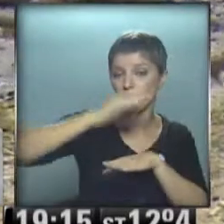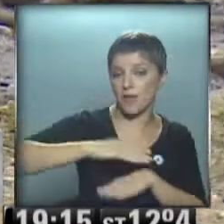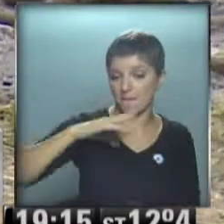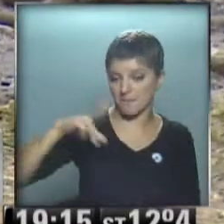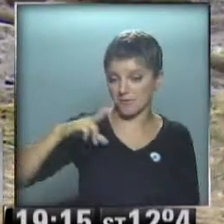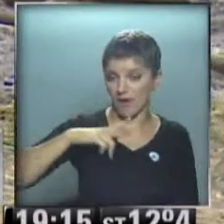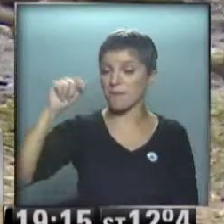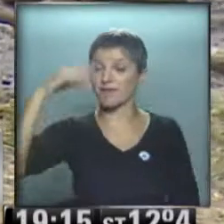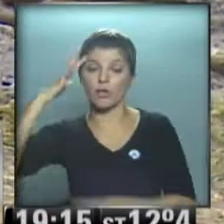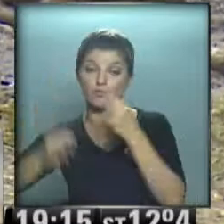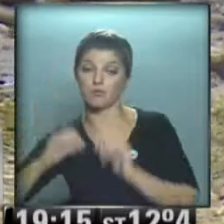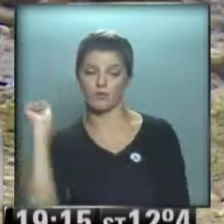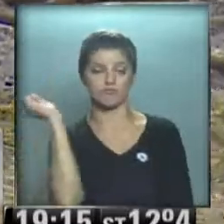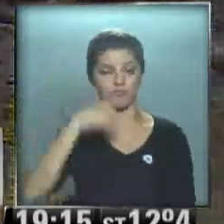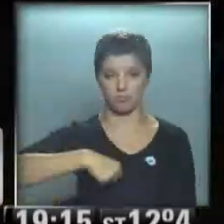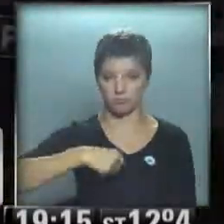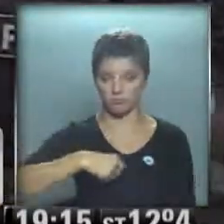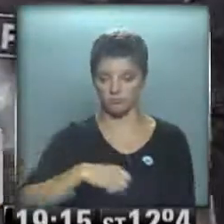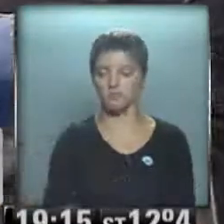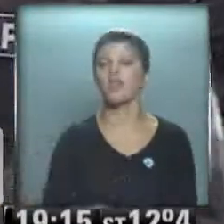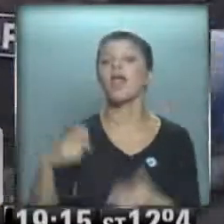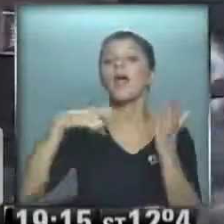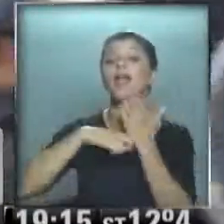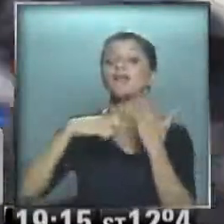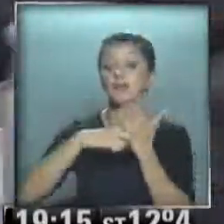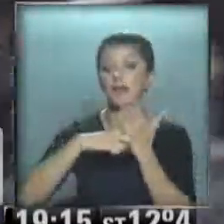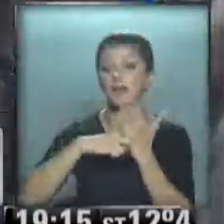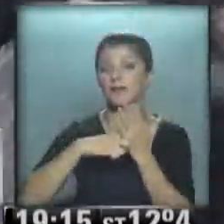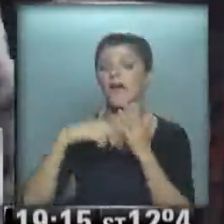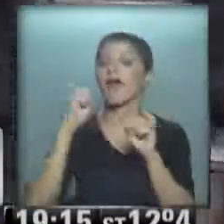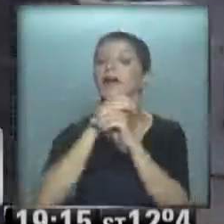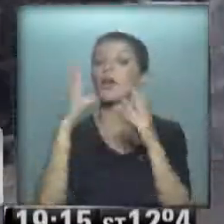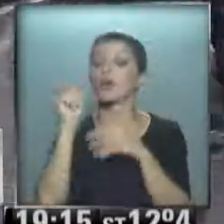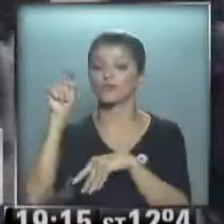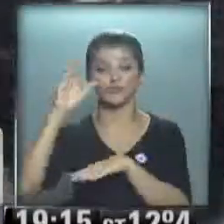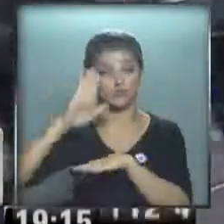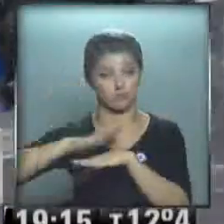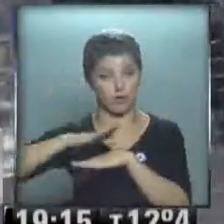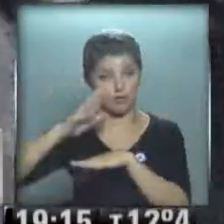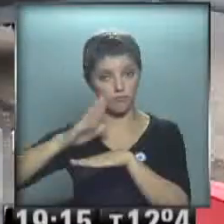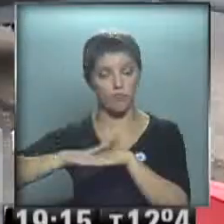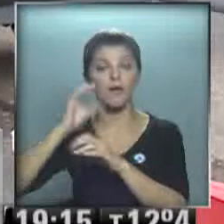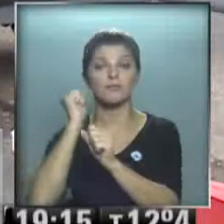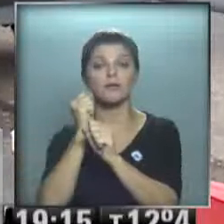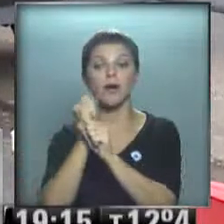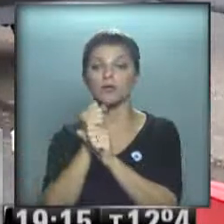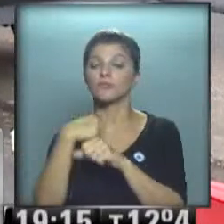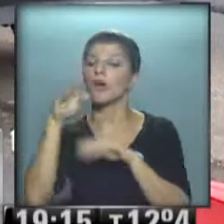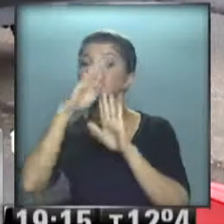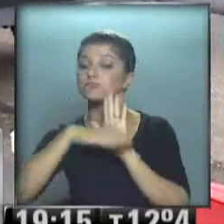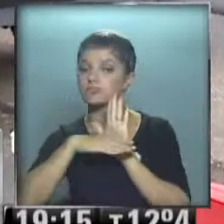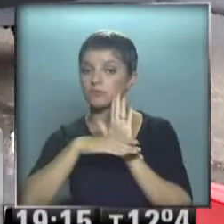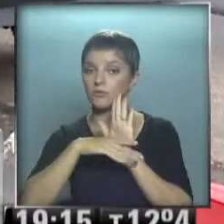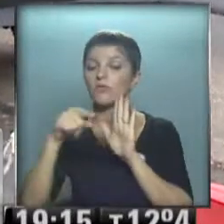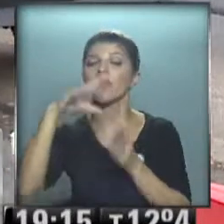contravencional poco le importa. La fiscal Verónica Andrade se limitó a aclarar que su accionar se ajusta a los criterios generales vigentes